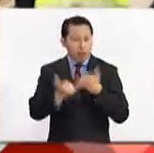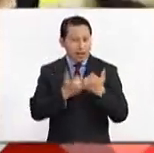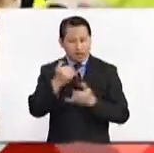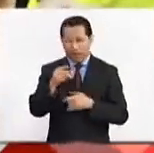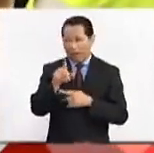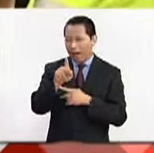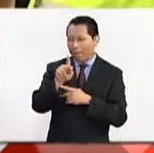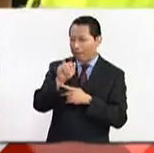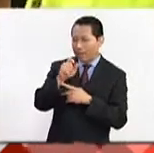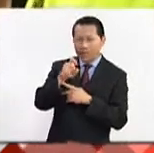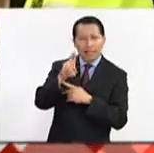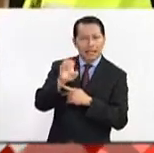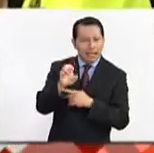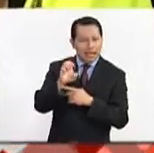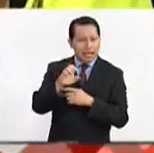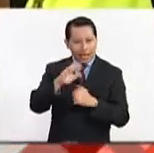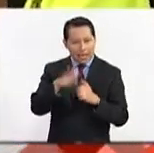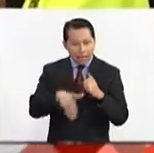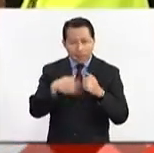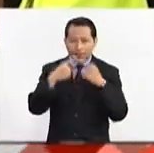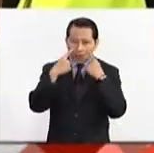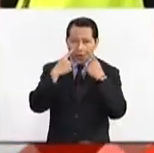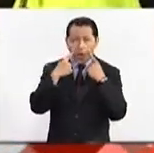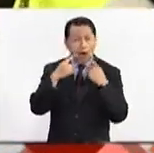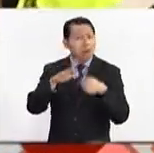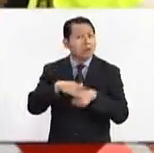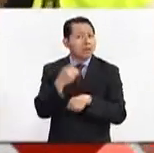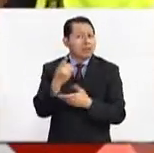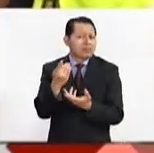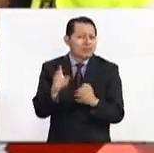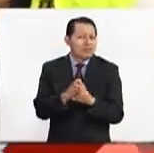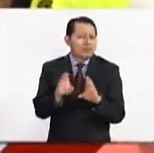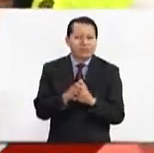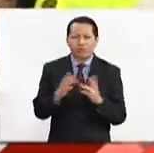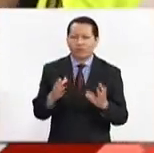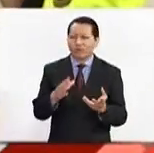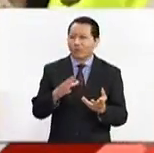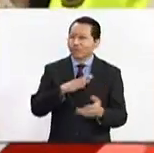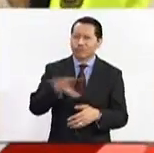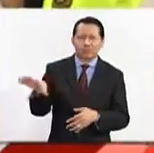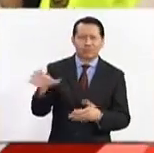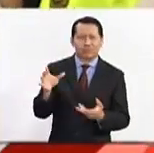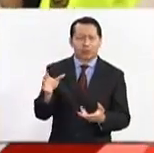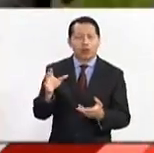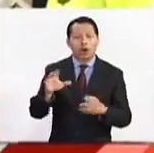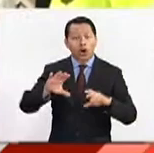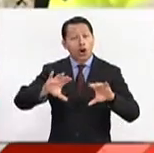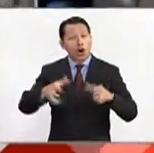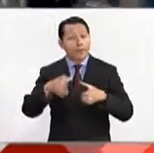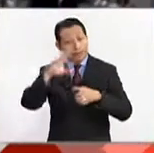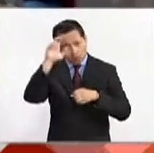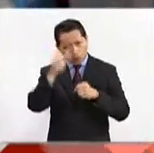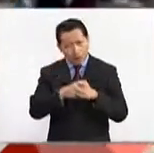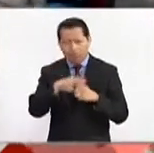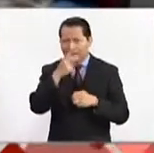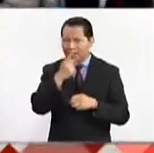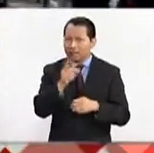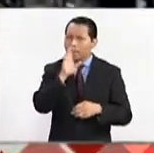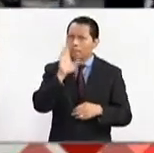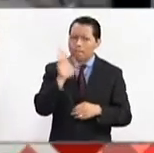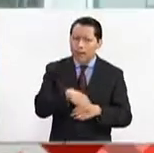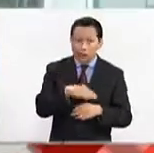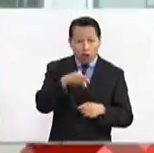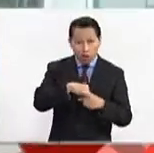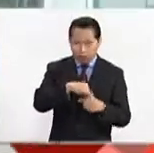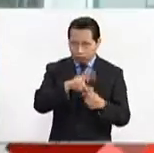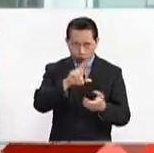partido, expresando por supuesto este rechazo a la violencia. También la Comunidad Europea rechazó la violencia, aunque nunca apoyó este